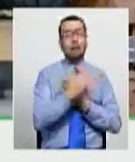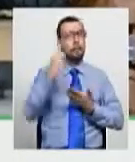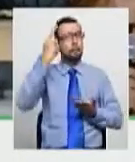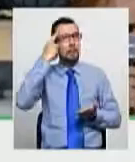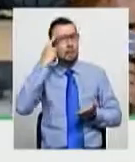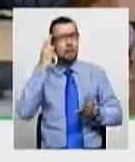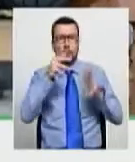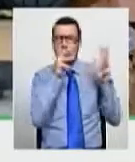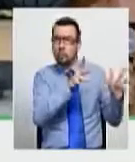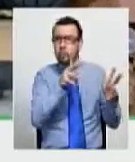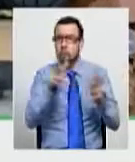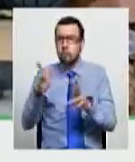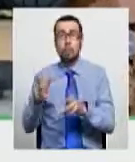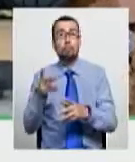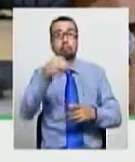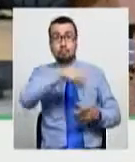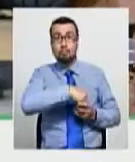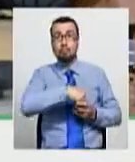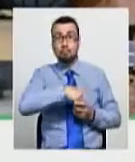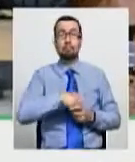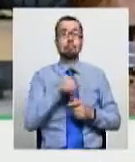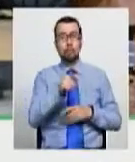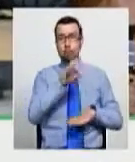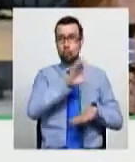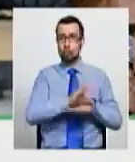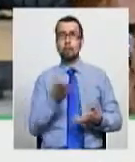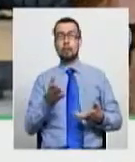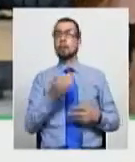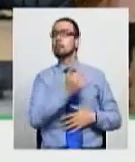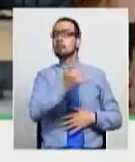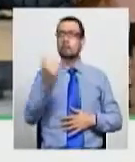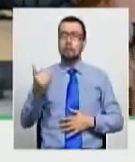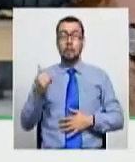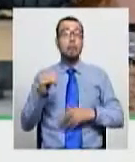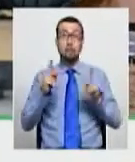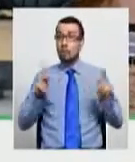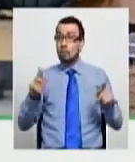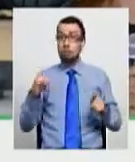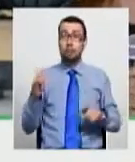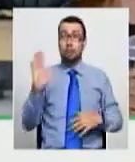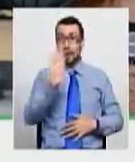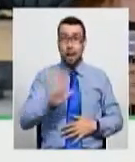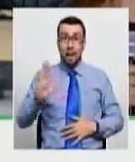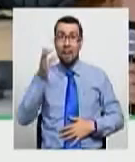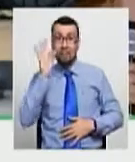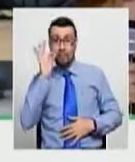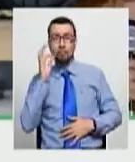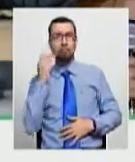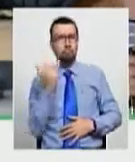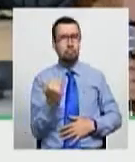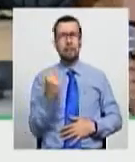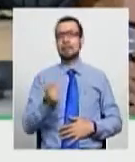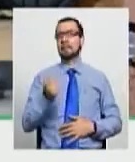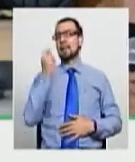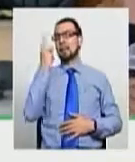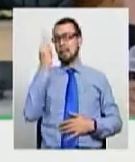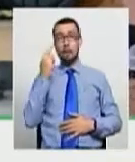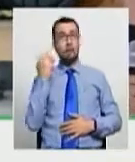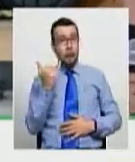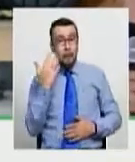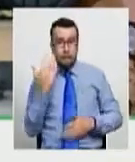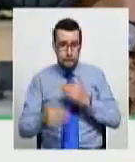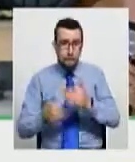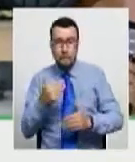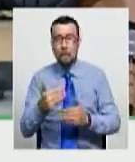de capacitación donde los ciudadanos la academia y en general las personas del eje cafetero podrán entender lo que es este proceso